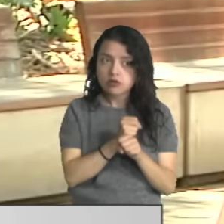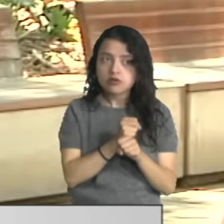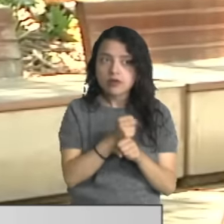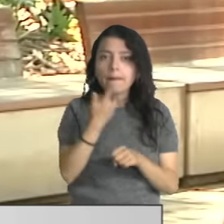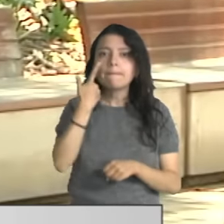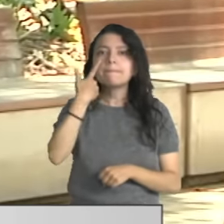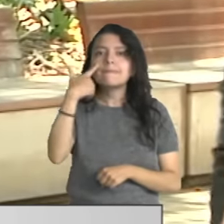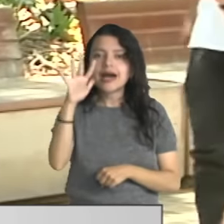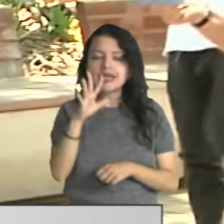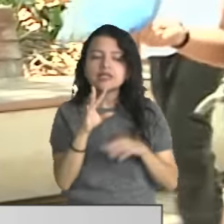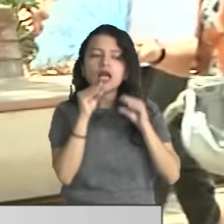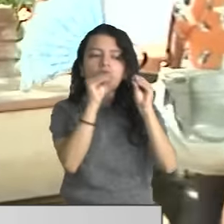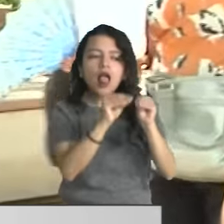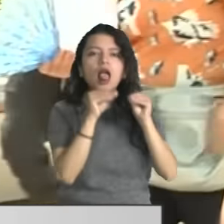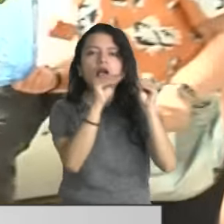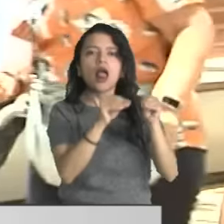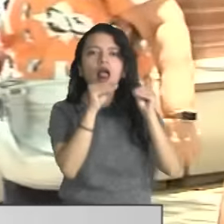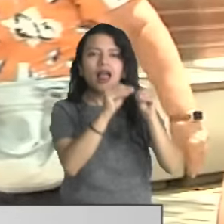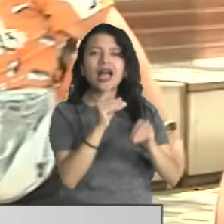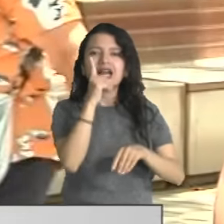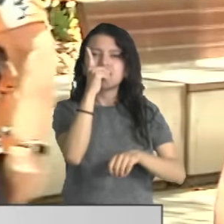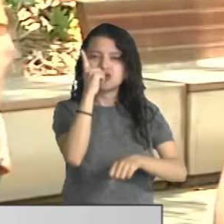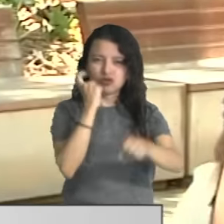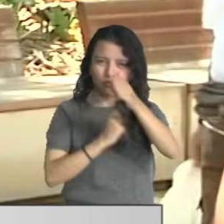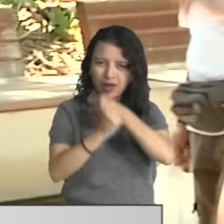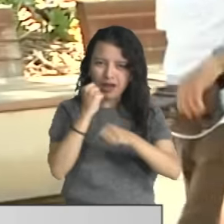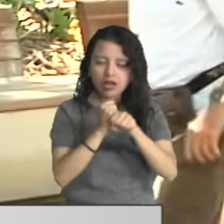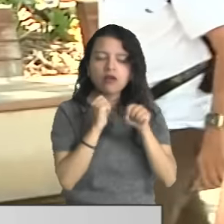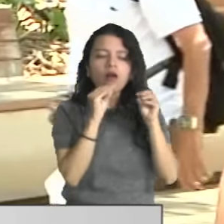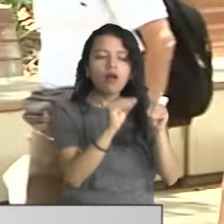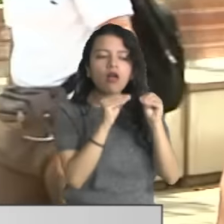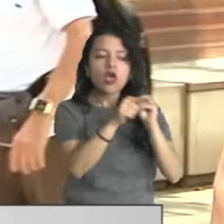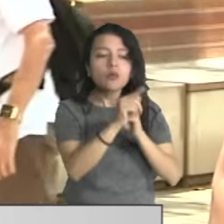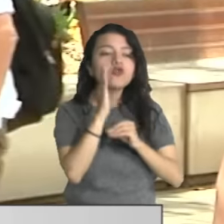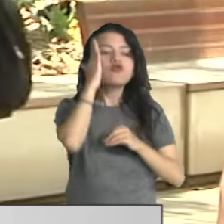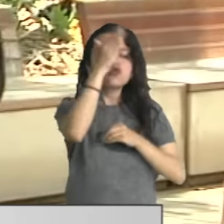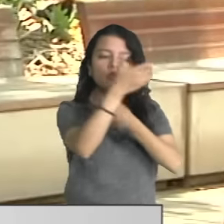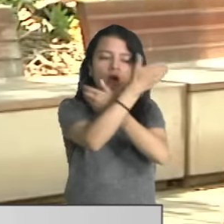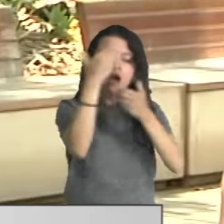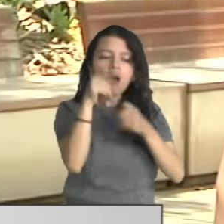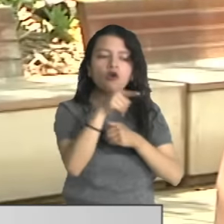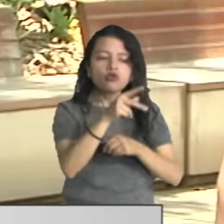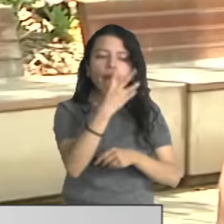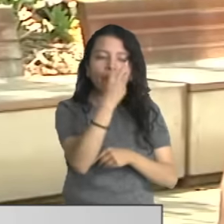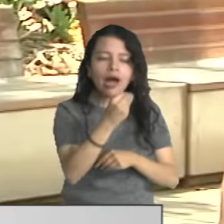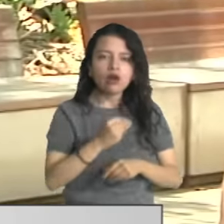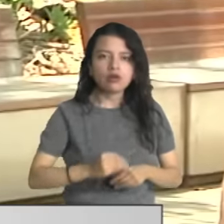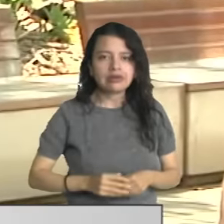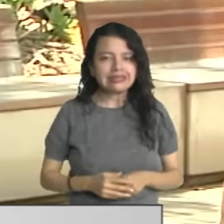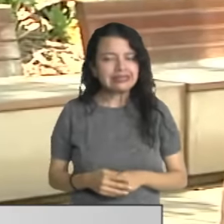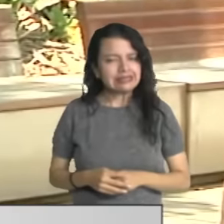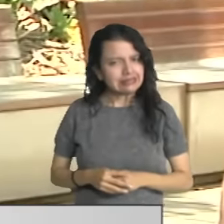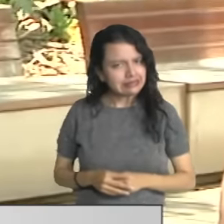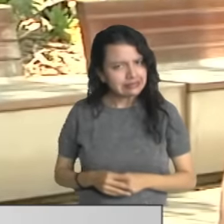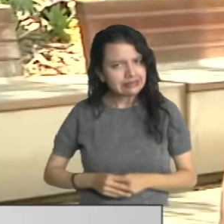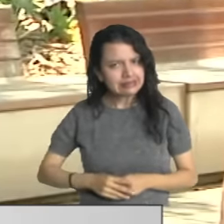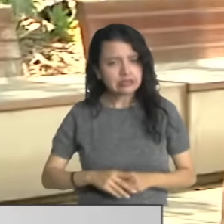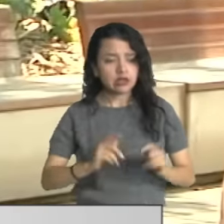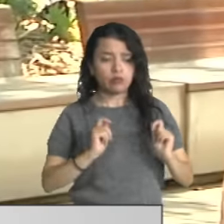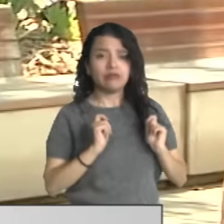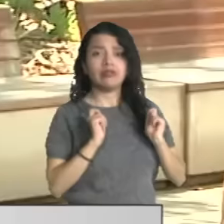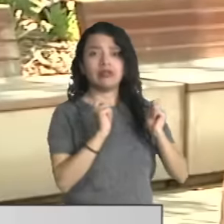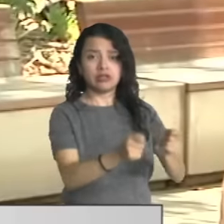fue instrumentalizado hace un año por las disidencias del Frente 36 de las FARC y que además le habían